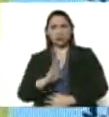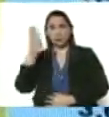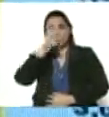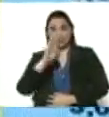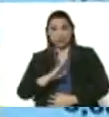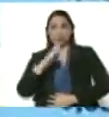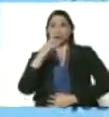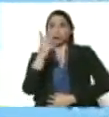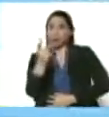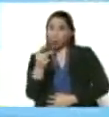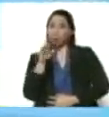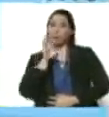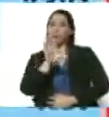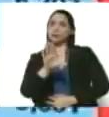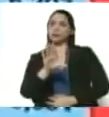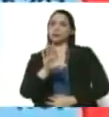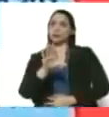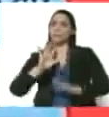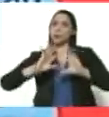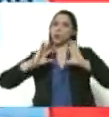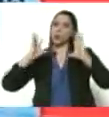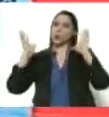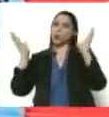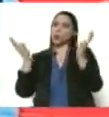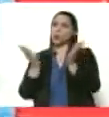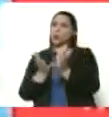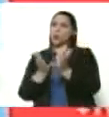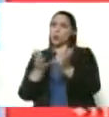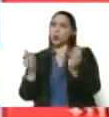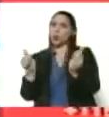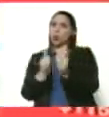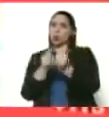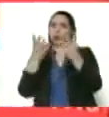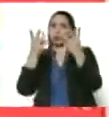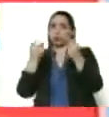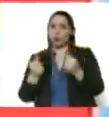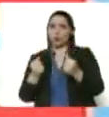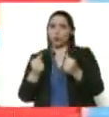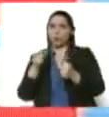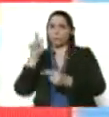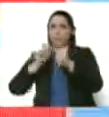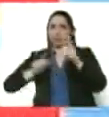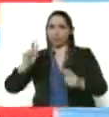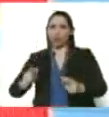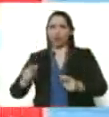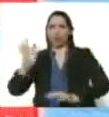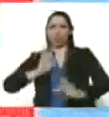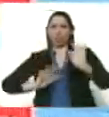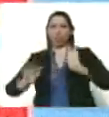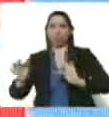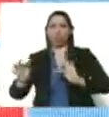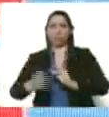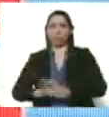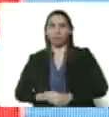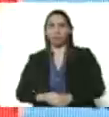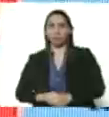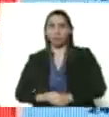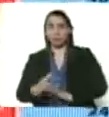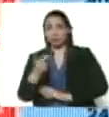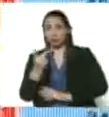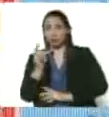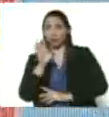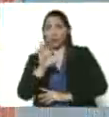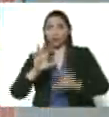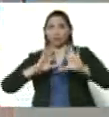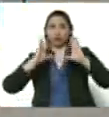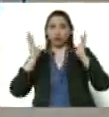segundo país en el mundo con número de casos críticos. Segundo país en